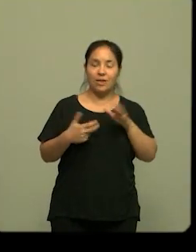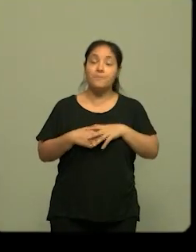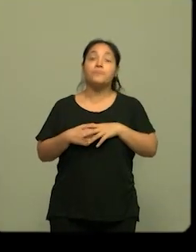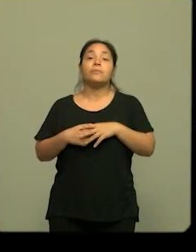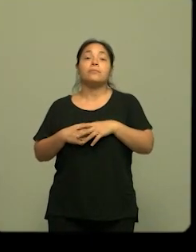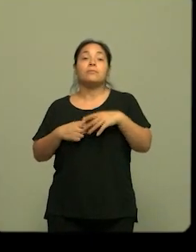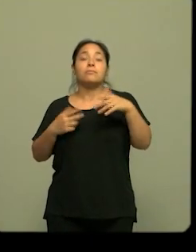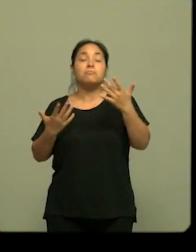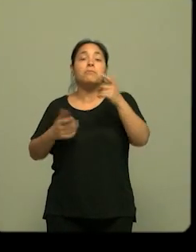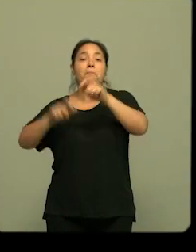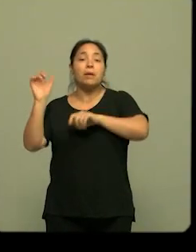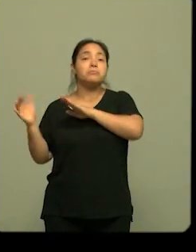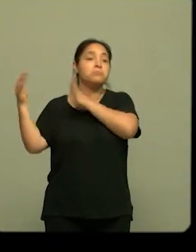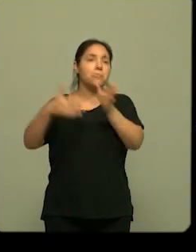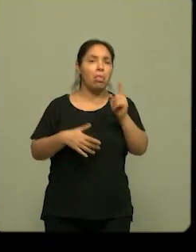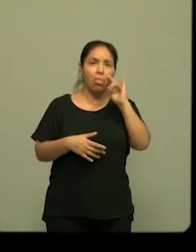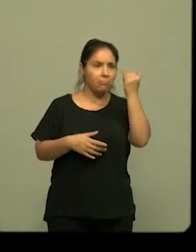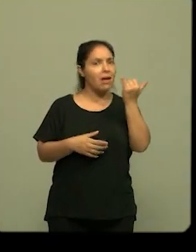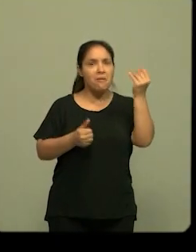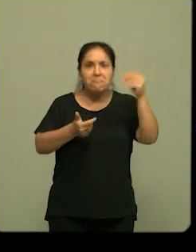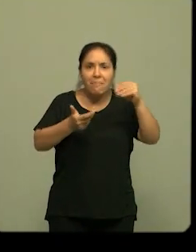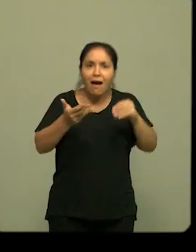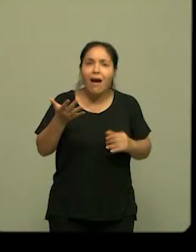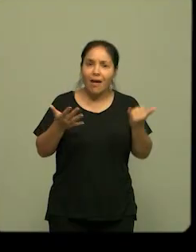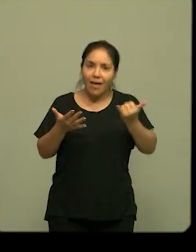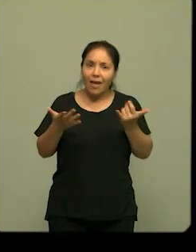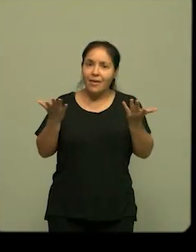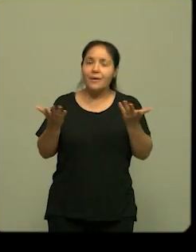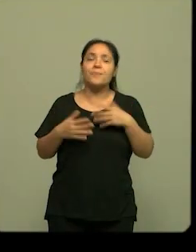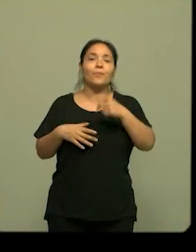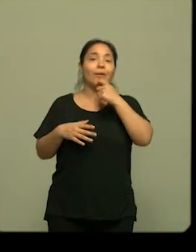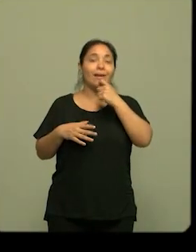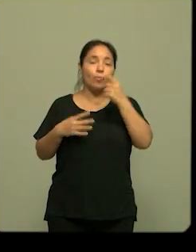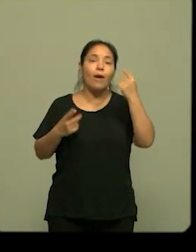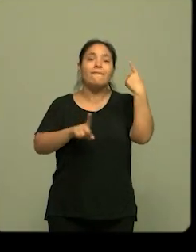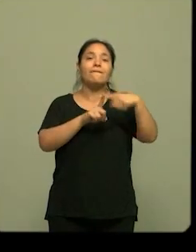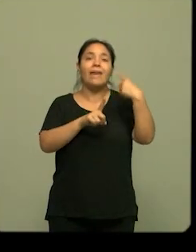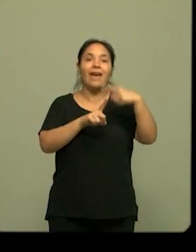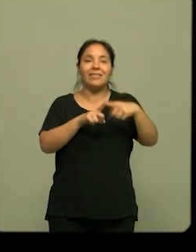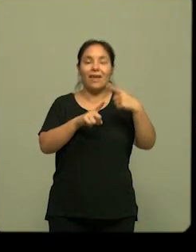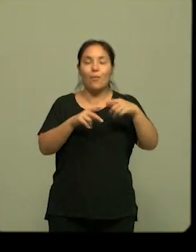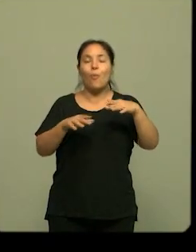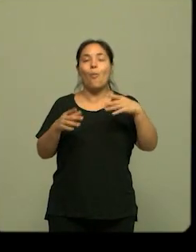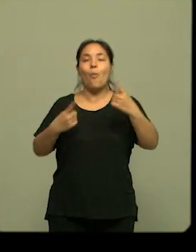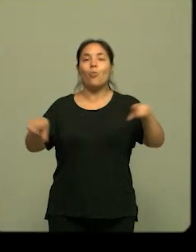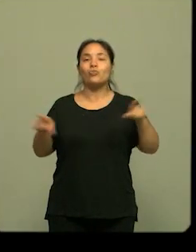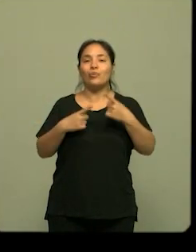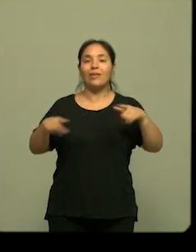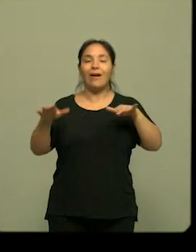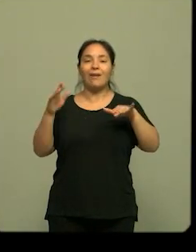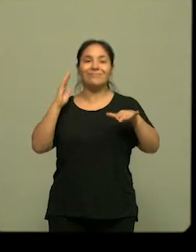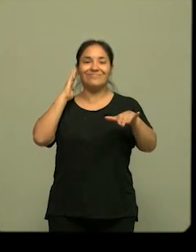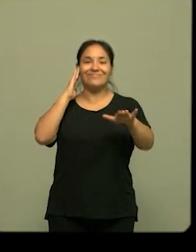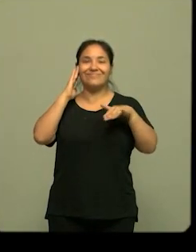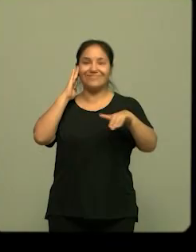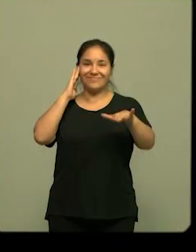otras alternativas, inclusive Mendoza se ha puesto a la vanguardia con fiestas electrónicas, por Ujú. ejemplo. Los Sunset también han venido